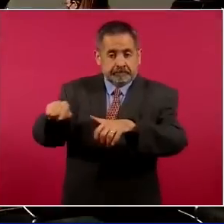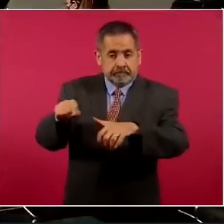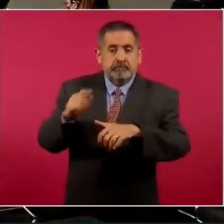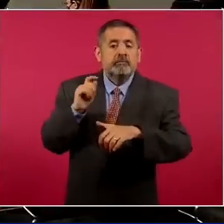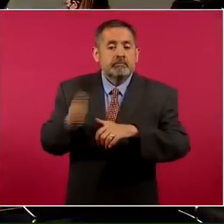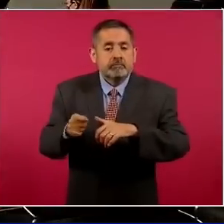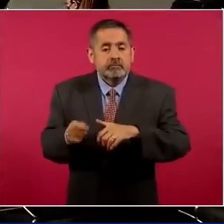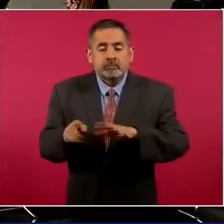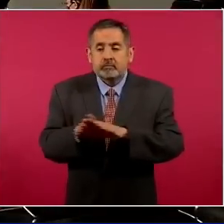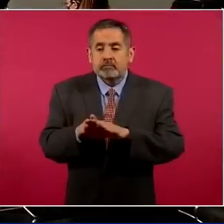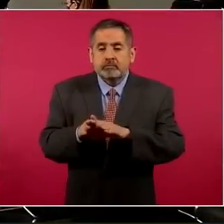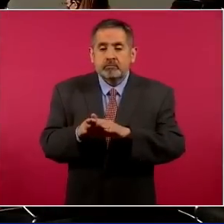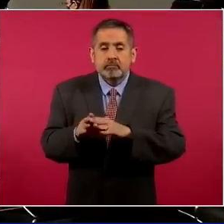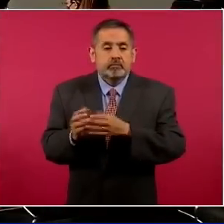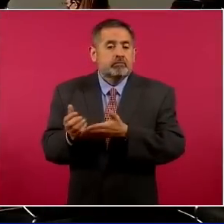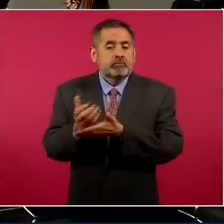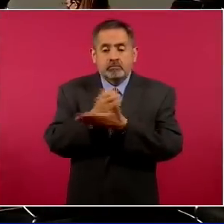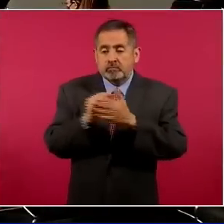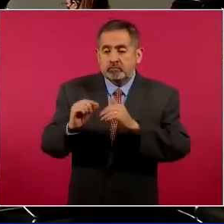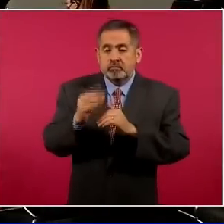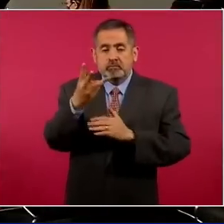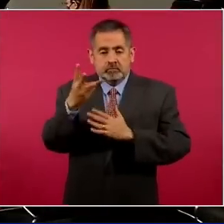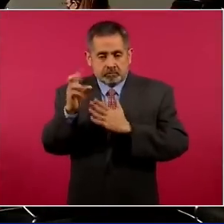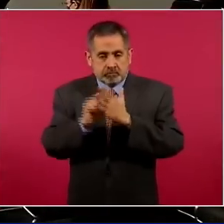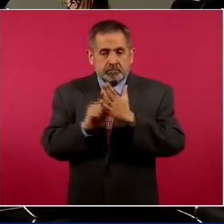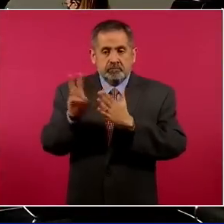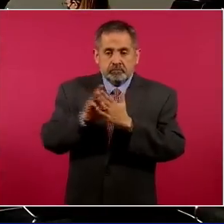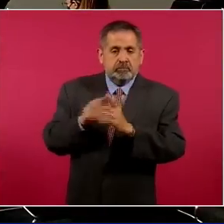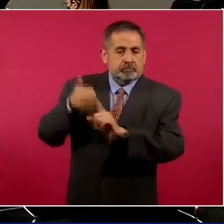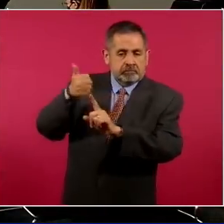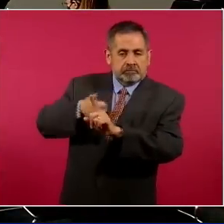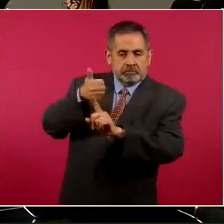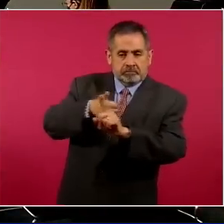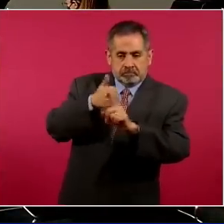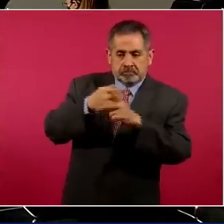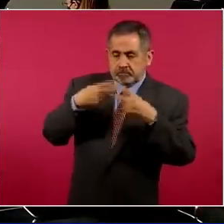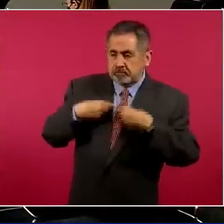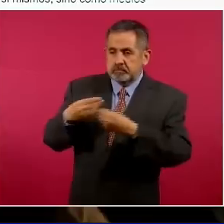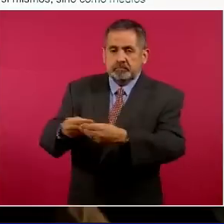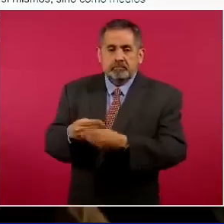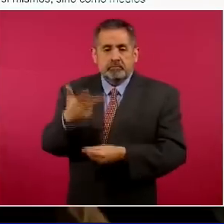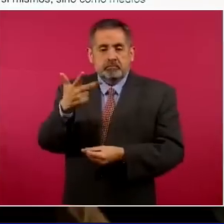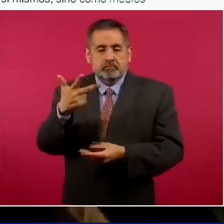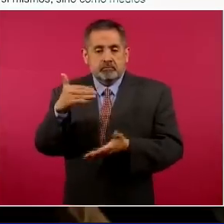pasó de un ingreso trimestral por persona de